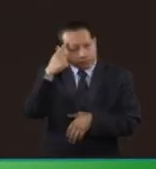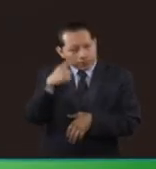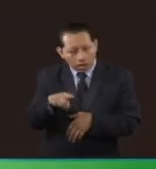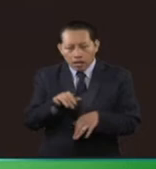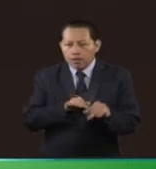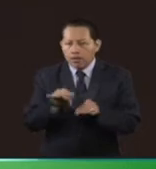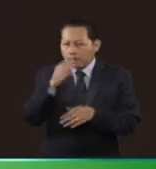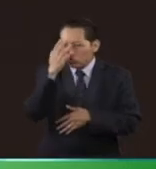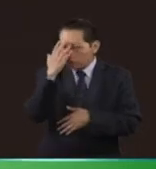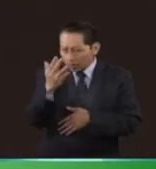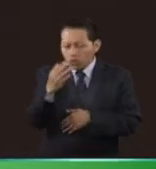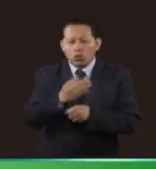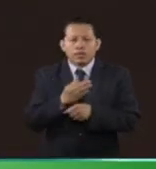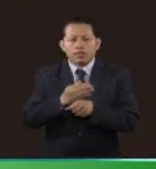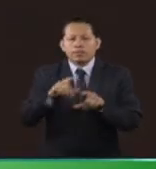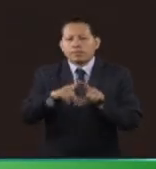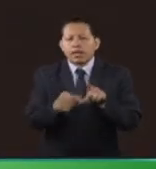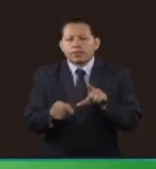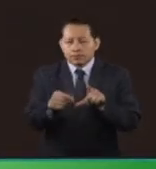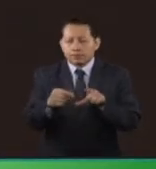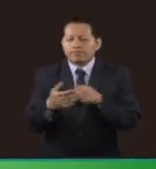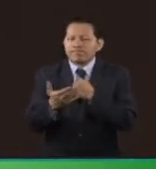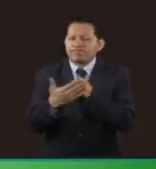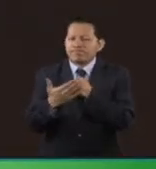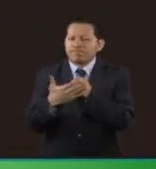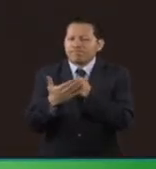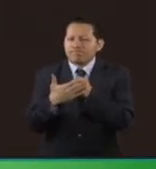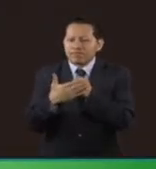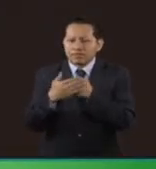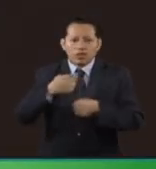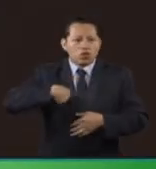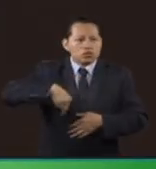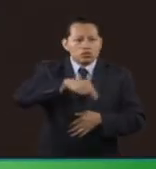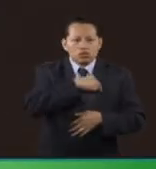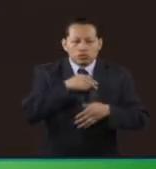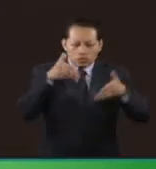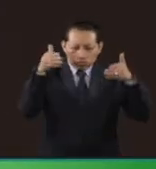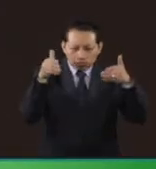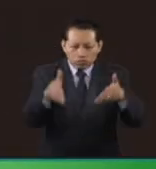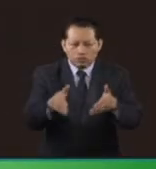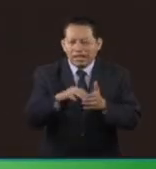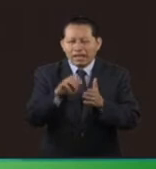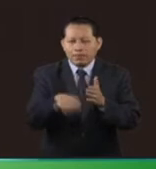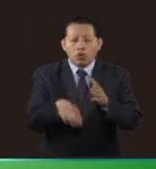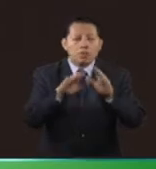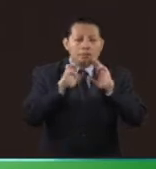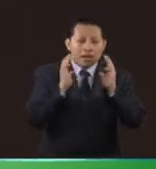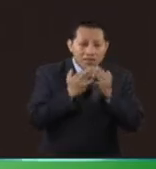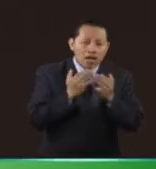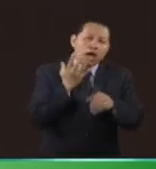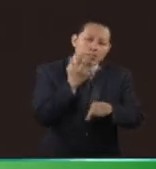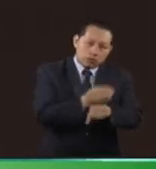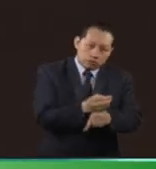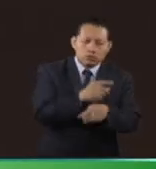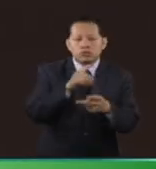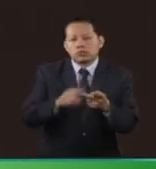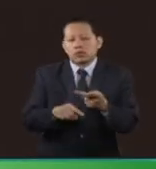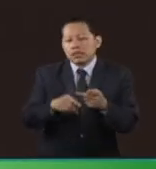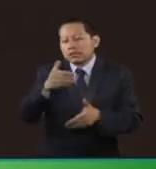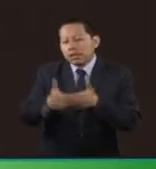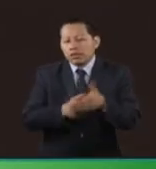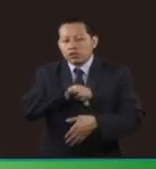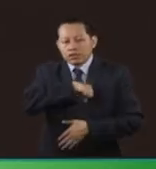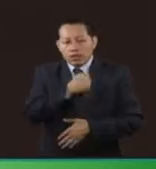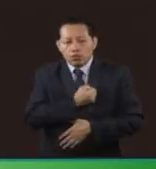país nos pide que nos ocupemos en tema como soluciones al problema del crimen, cómo brindar mejores servicios de